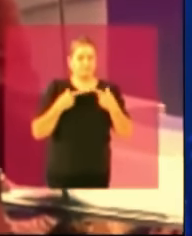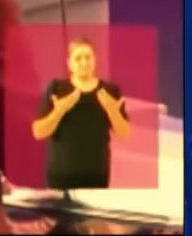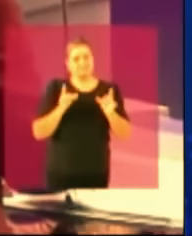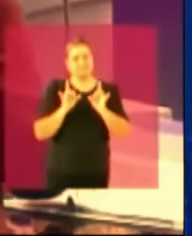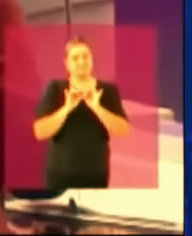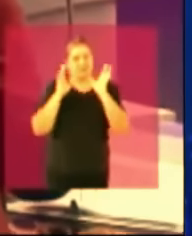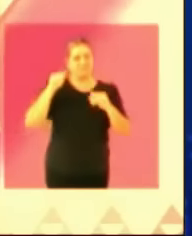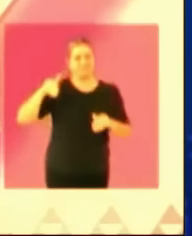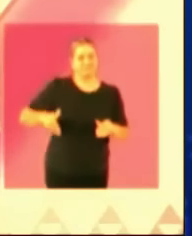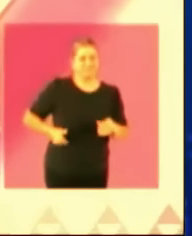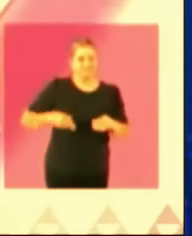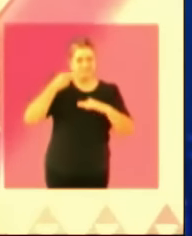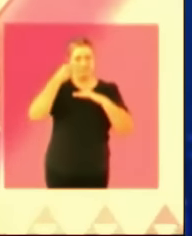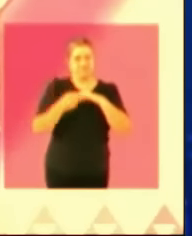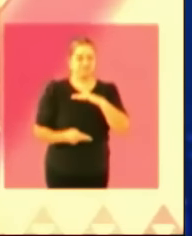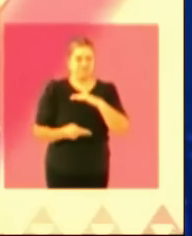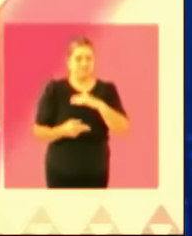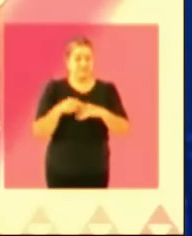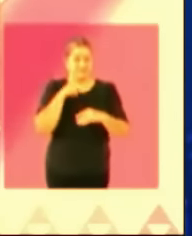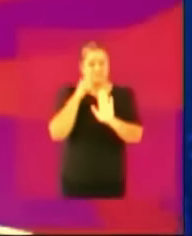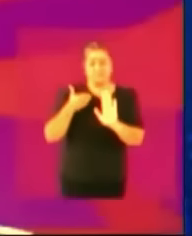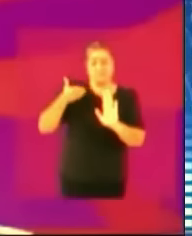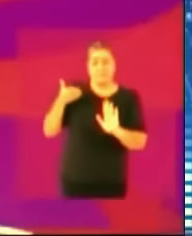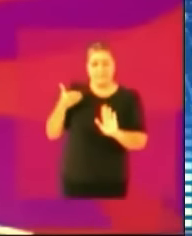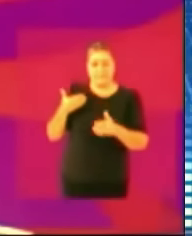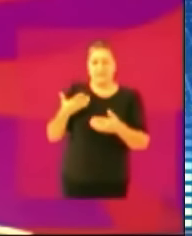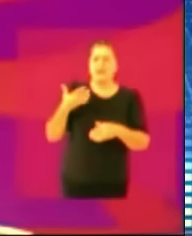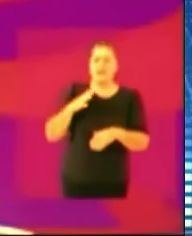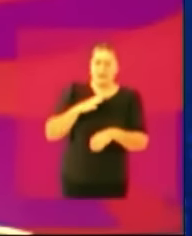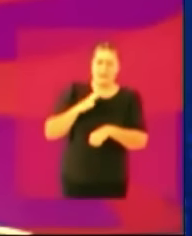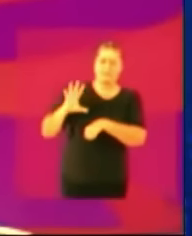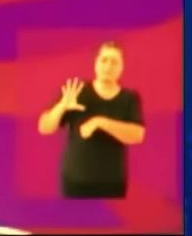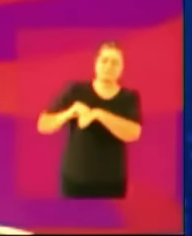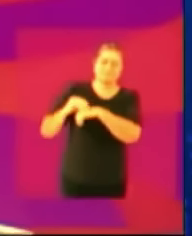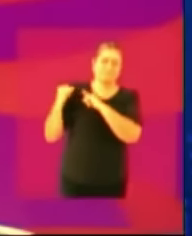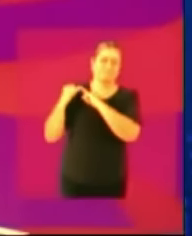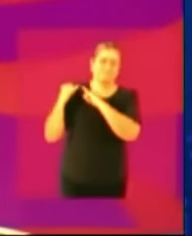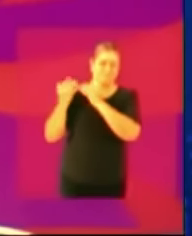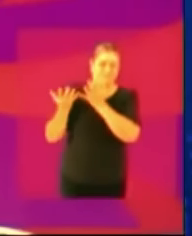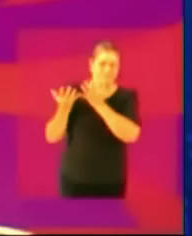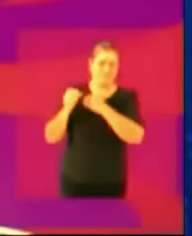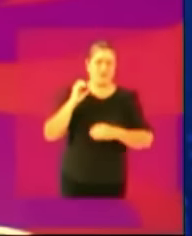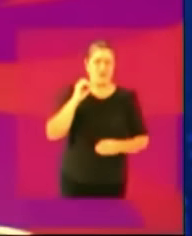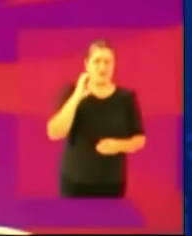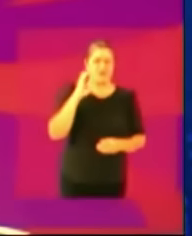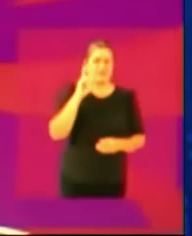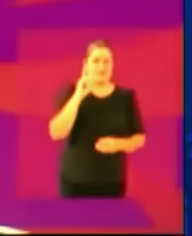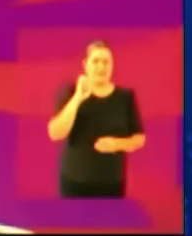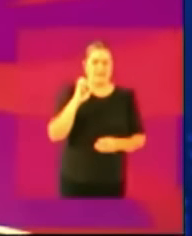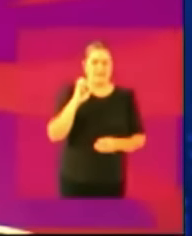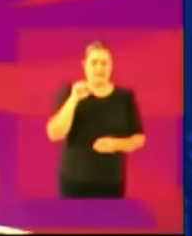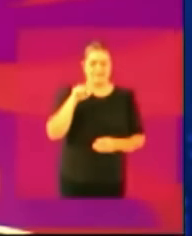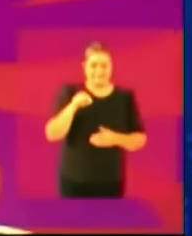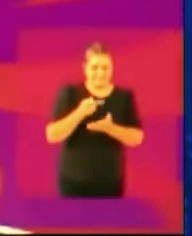Otra cosa que es importante mencionar, creo que la doctora Claudia Sheinbaum se mostró tal y con el perfil de personalidad que la conocemos. Con esta